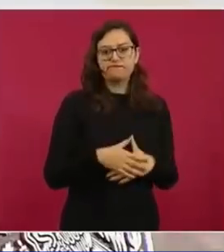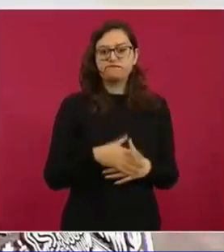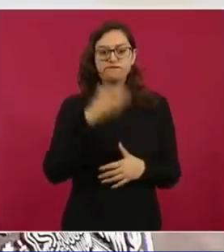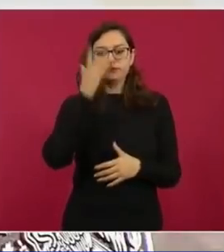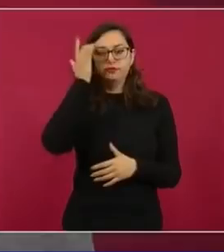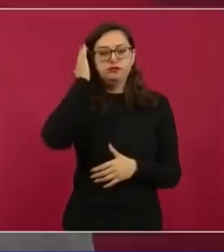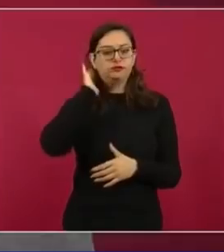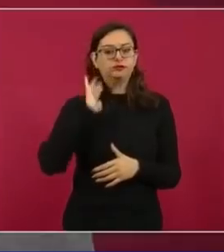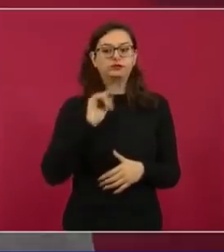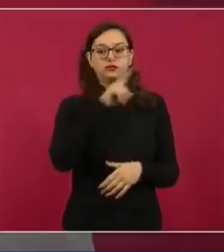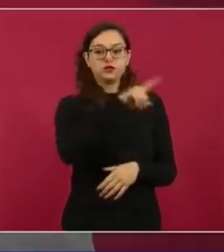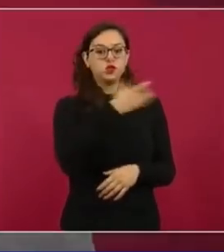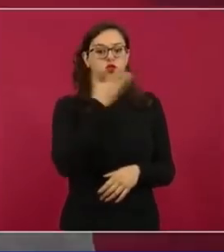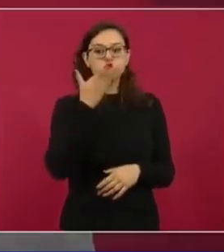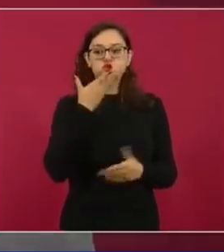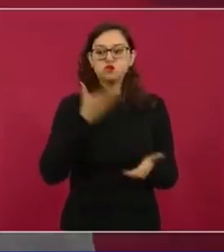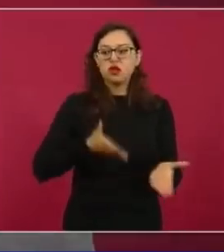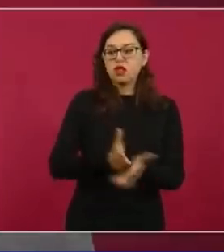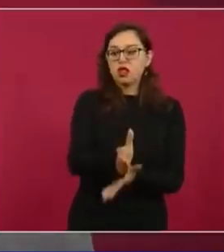intervención,